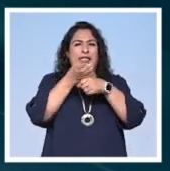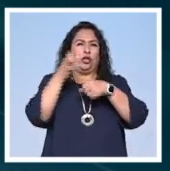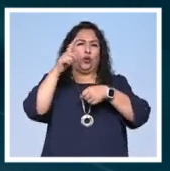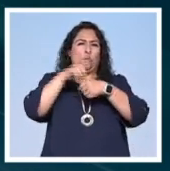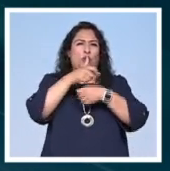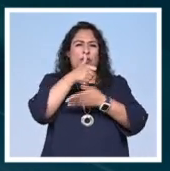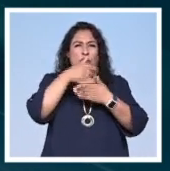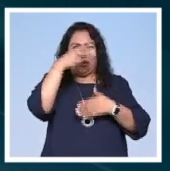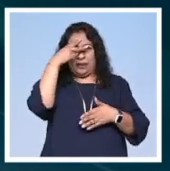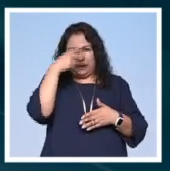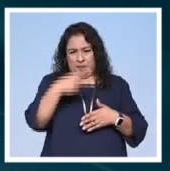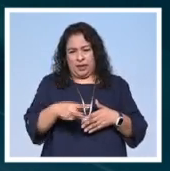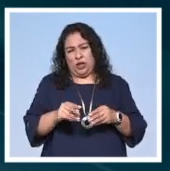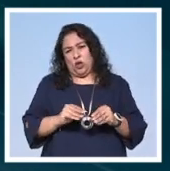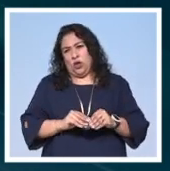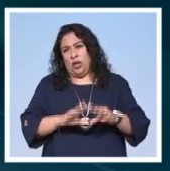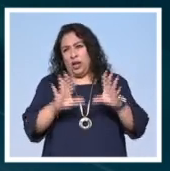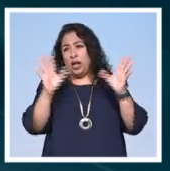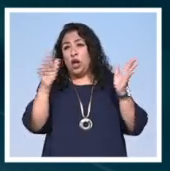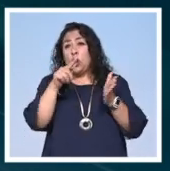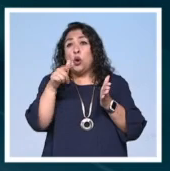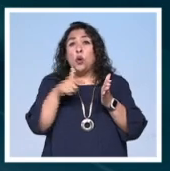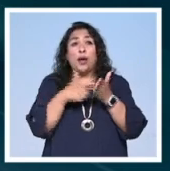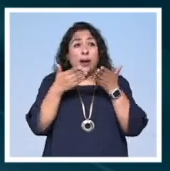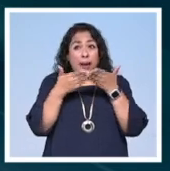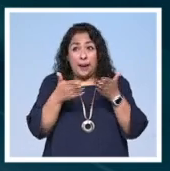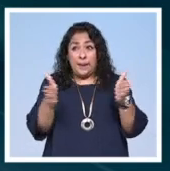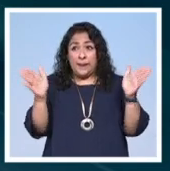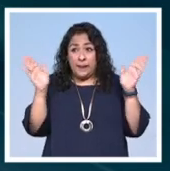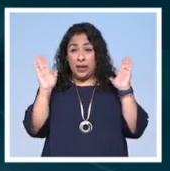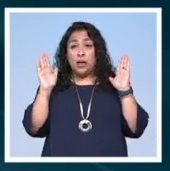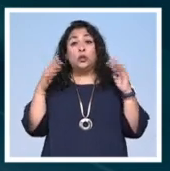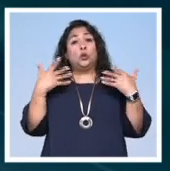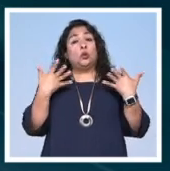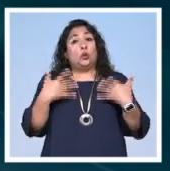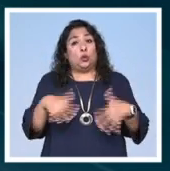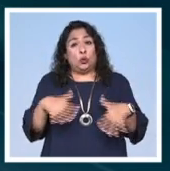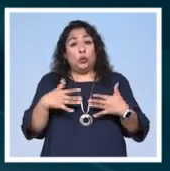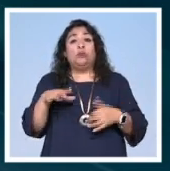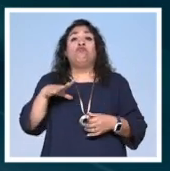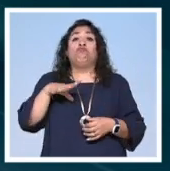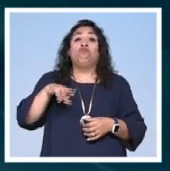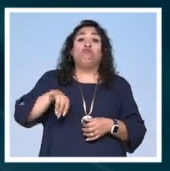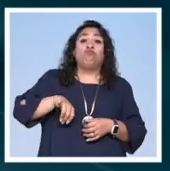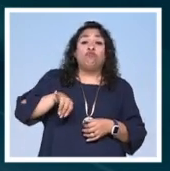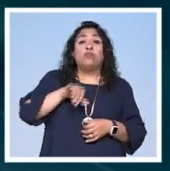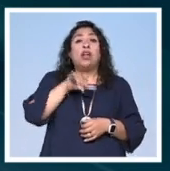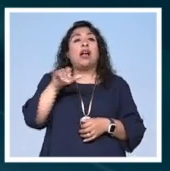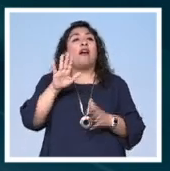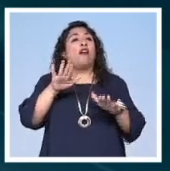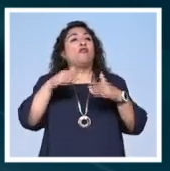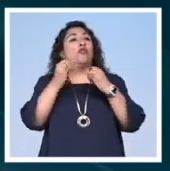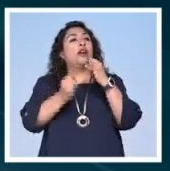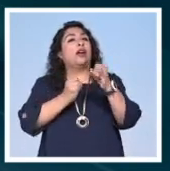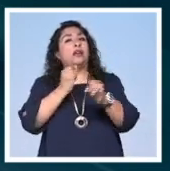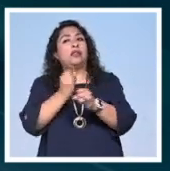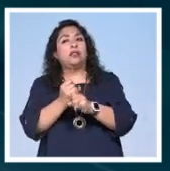cultura de la Ciudad de México en espacio público que ha llamado mucho la atención en medios